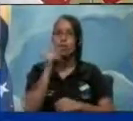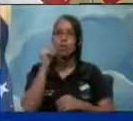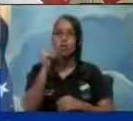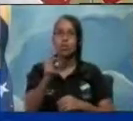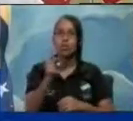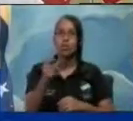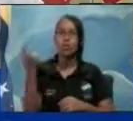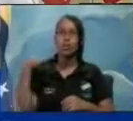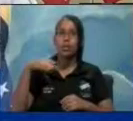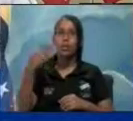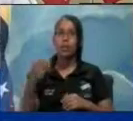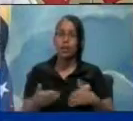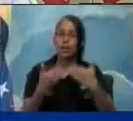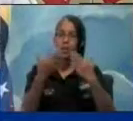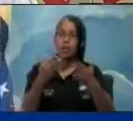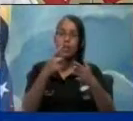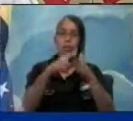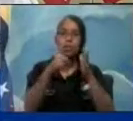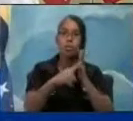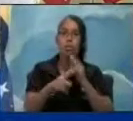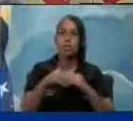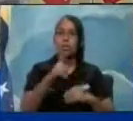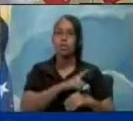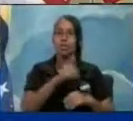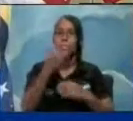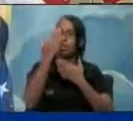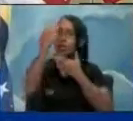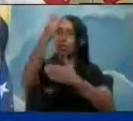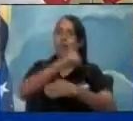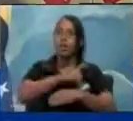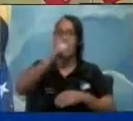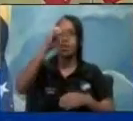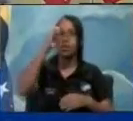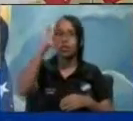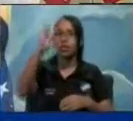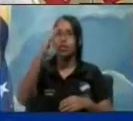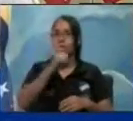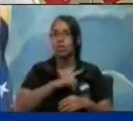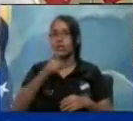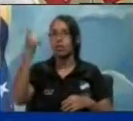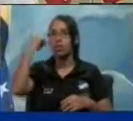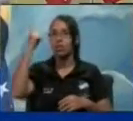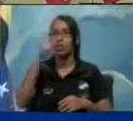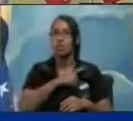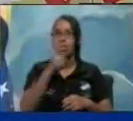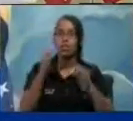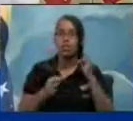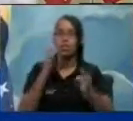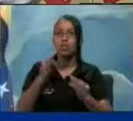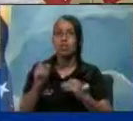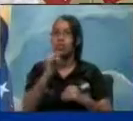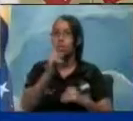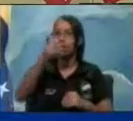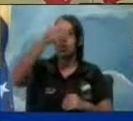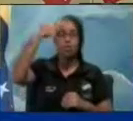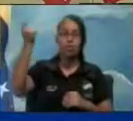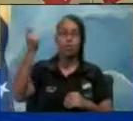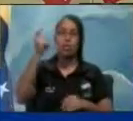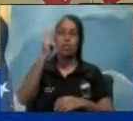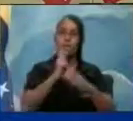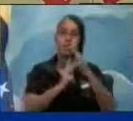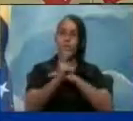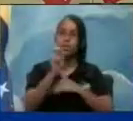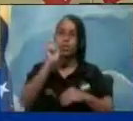usted tendrá que dar cuenta delante de Dios en el día del juicio. No lo olvide. Versículo